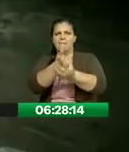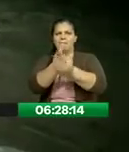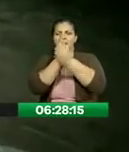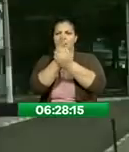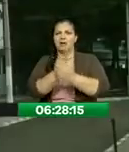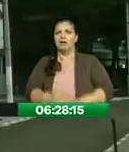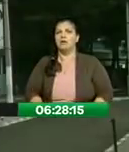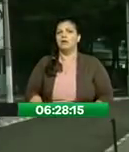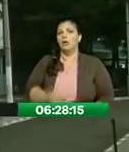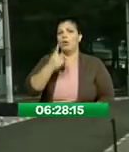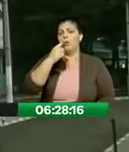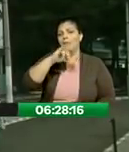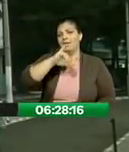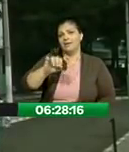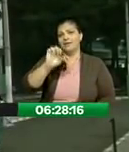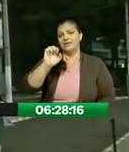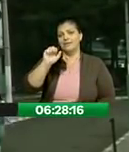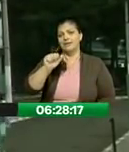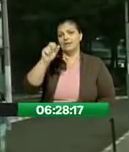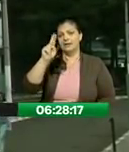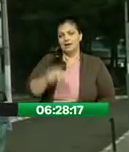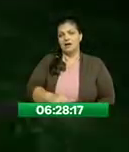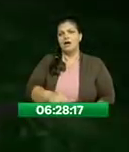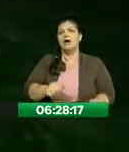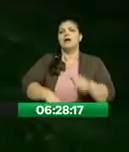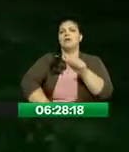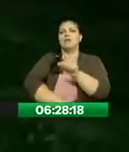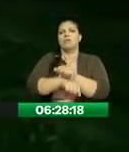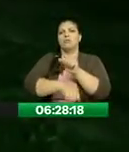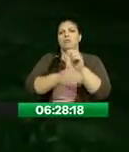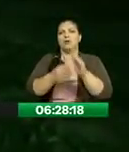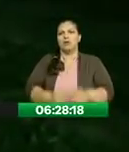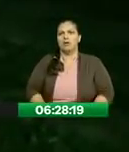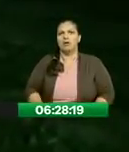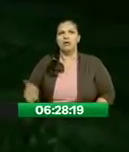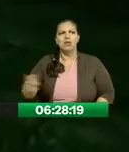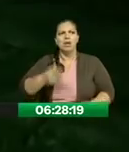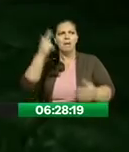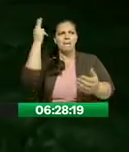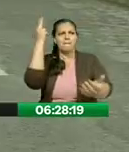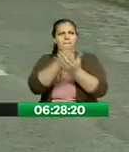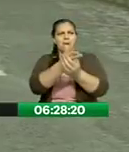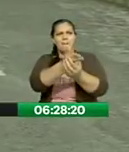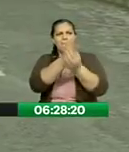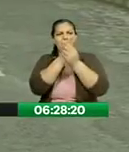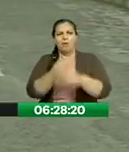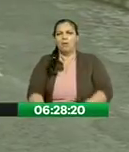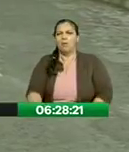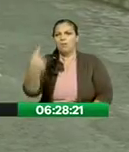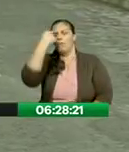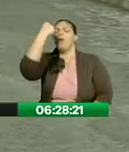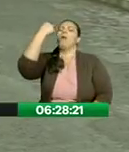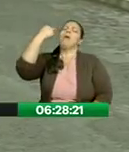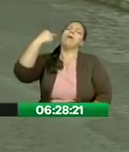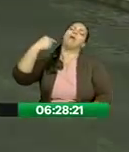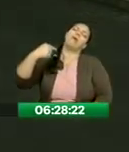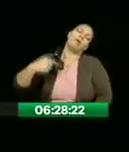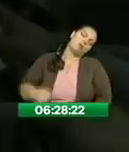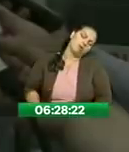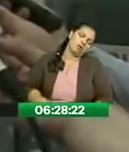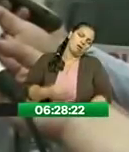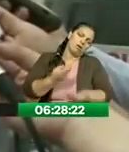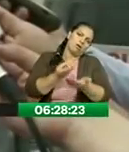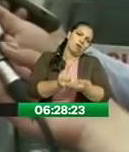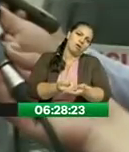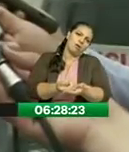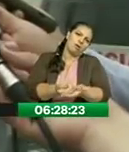el futbolista Giancarlo Zeta, quien con un balazo en la cabeza caminó un kilómetro para pedir ayuda. Ahora se debate entre la vida y la muerte.